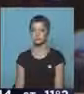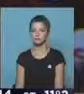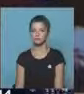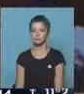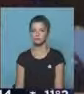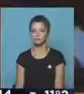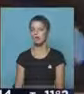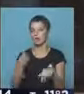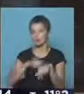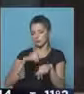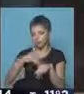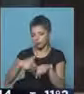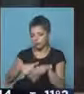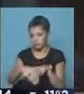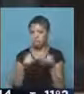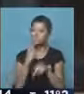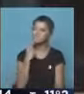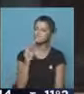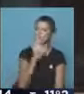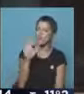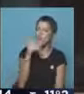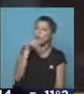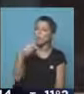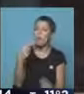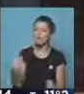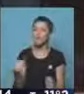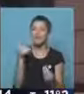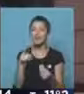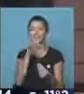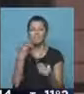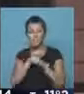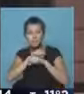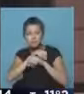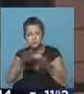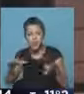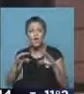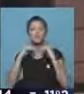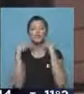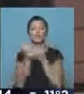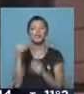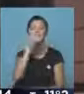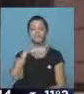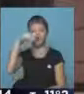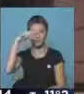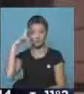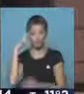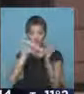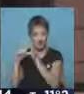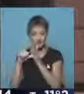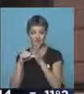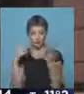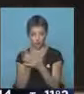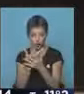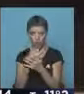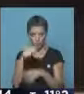Con el correr de las horas persisten las dudas de qué fue lo que originó el ciberataque que afectó a 179 países días atrás. Vemos un informe